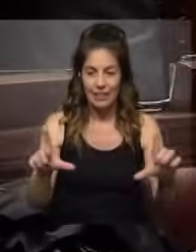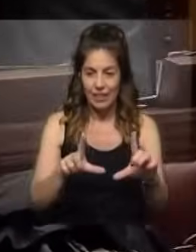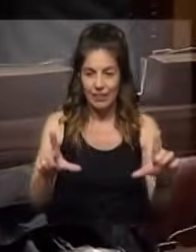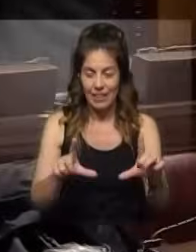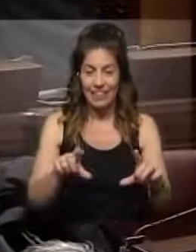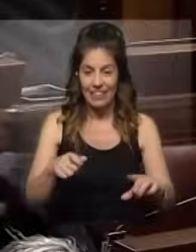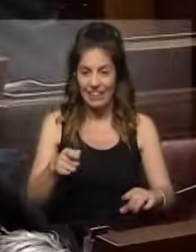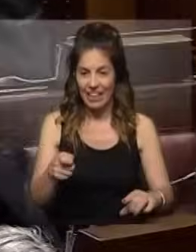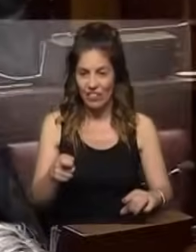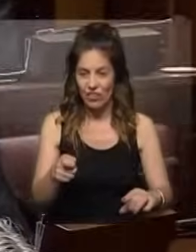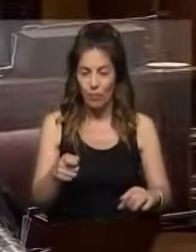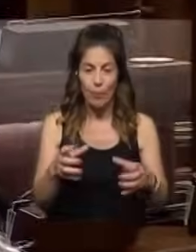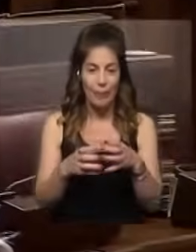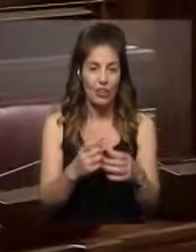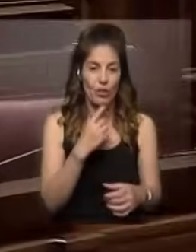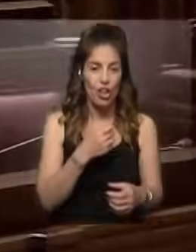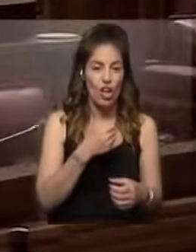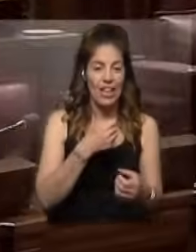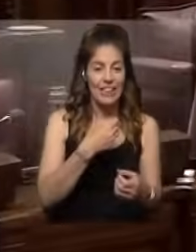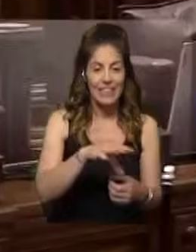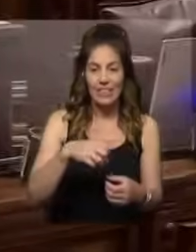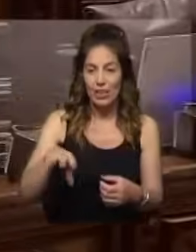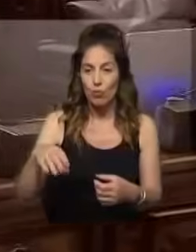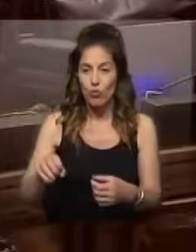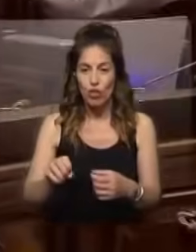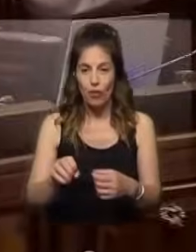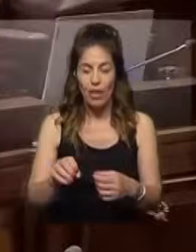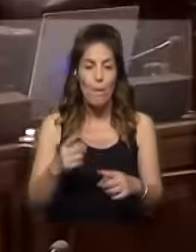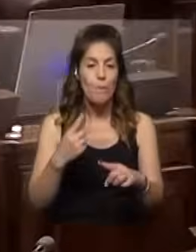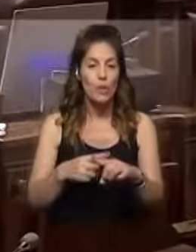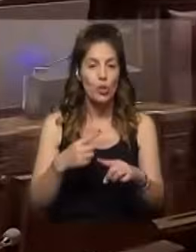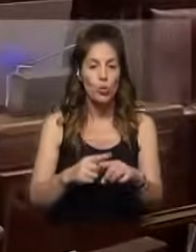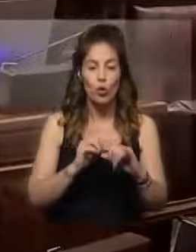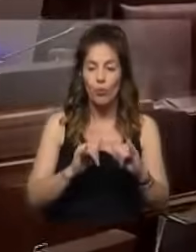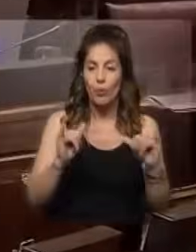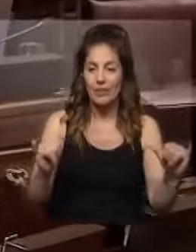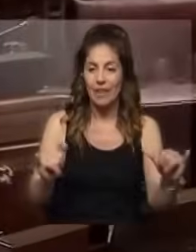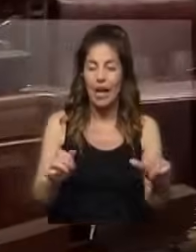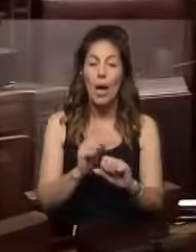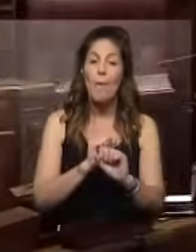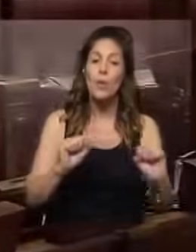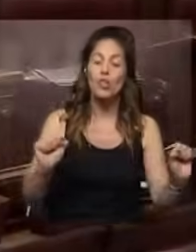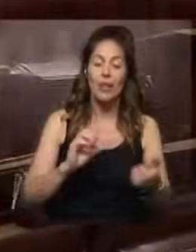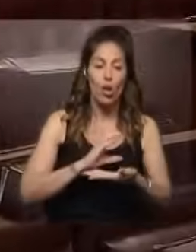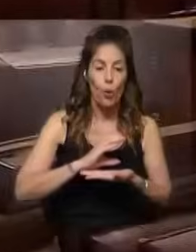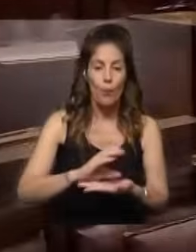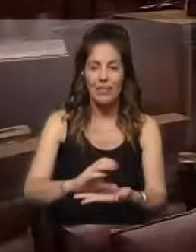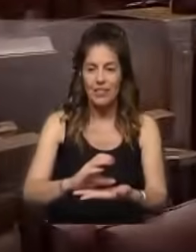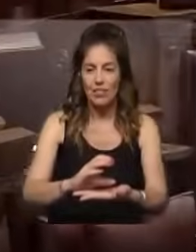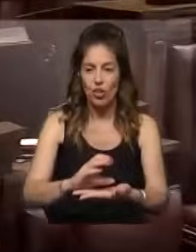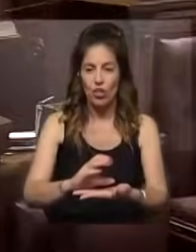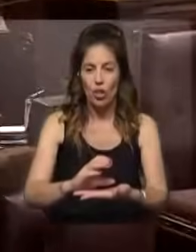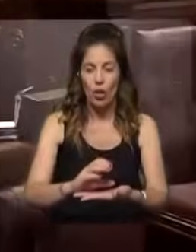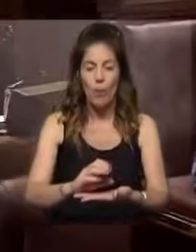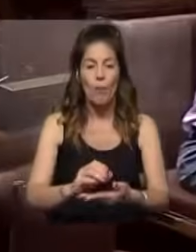para los partidos políticos la distribución de esos minutos de publicidad como se debería hacer y la posible compensación a los medios audiovisuales por